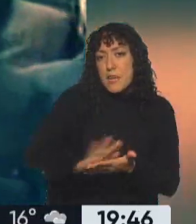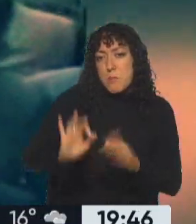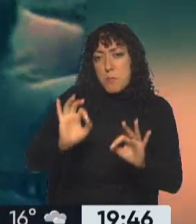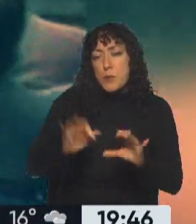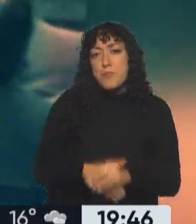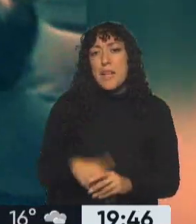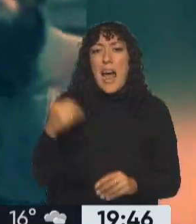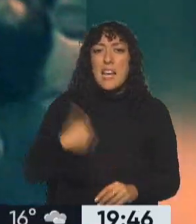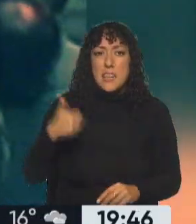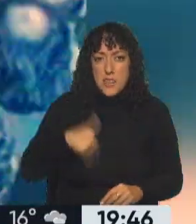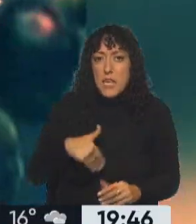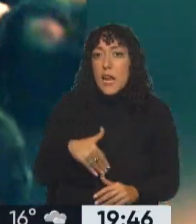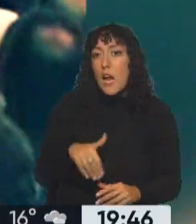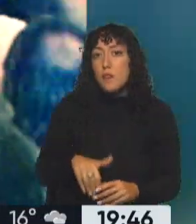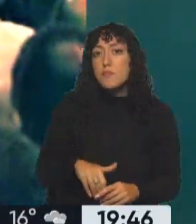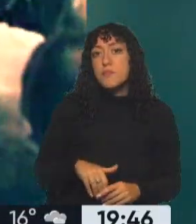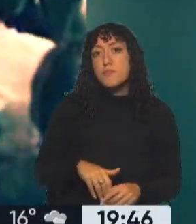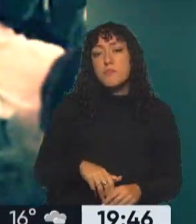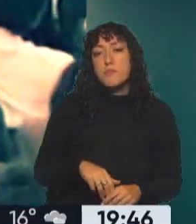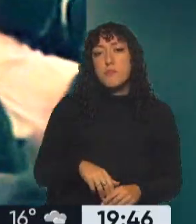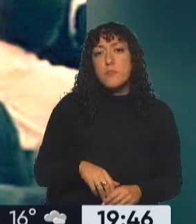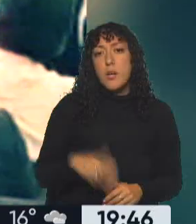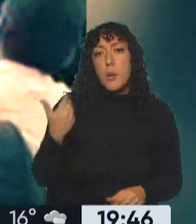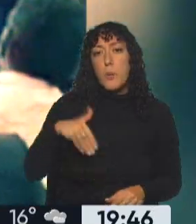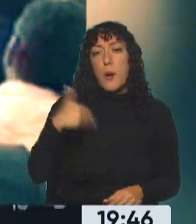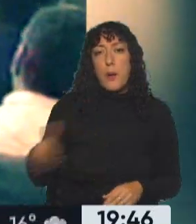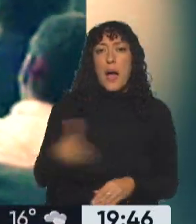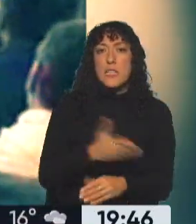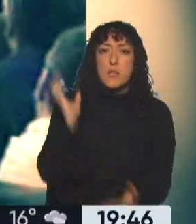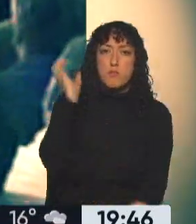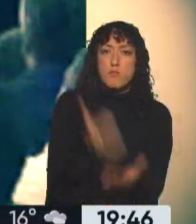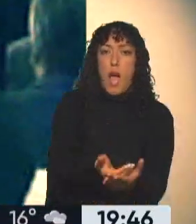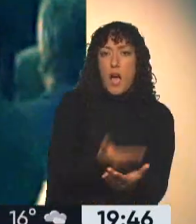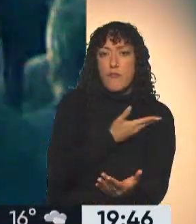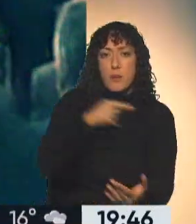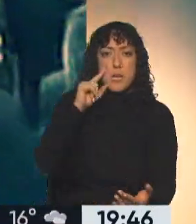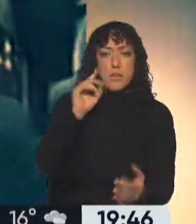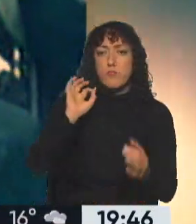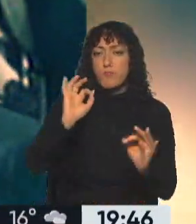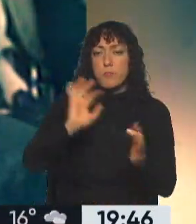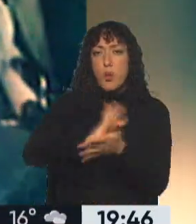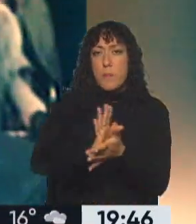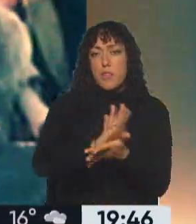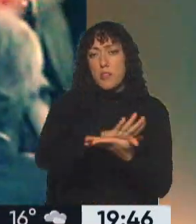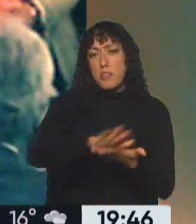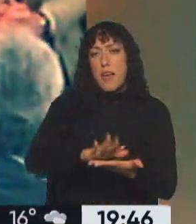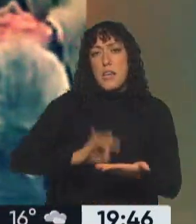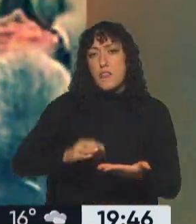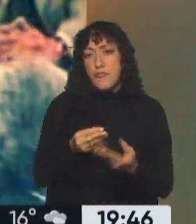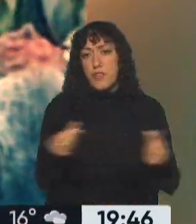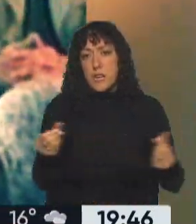La República Argentina abonará anticipadamente al Fondo Monetario Internacional a fin de año